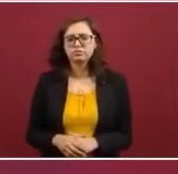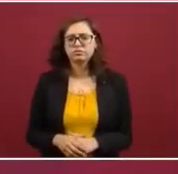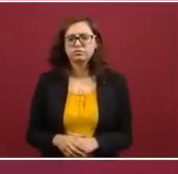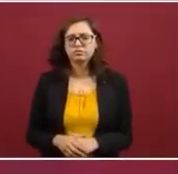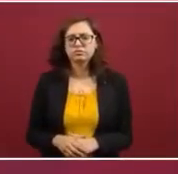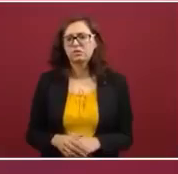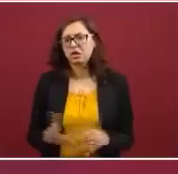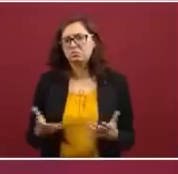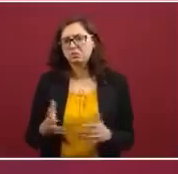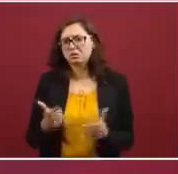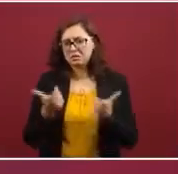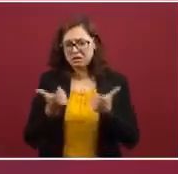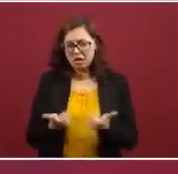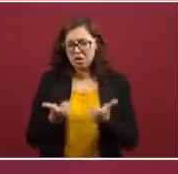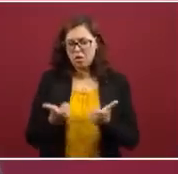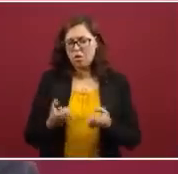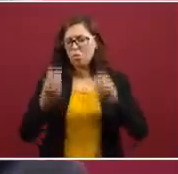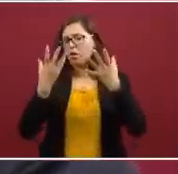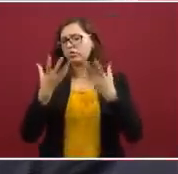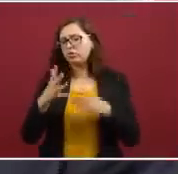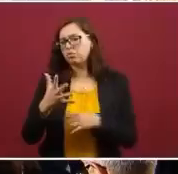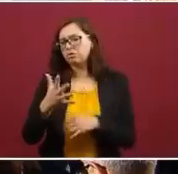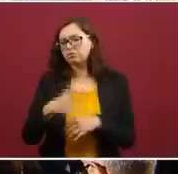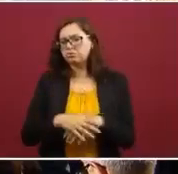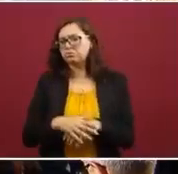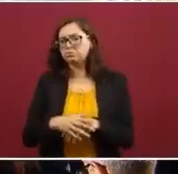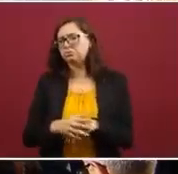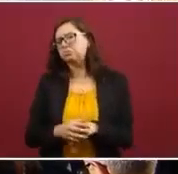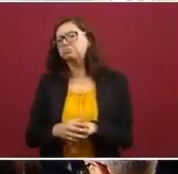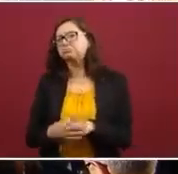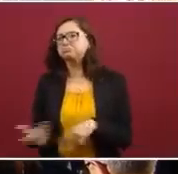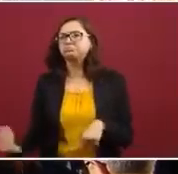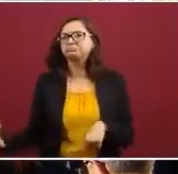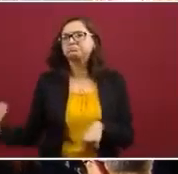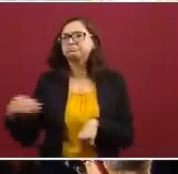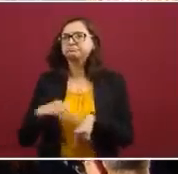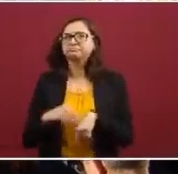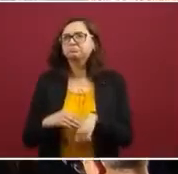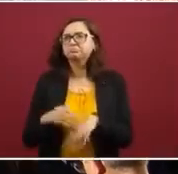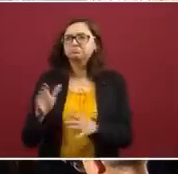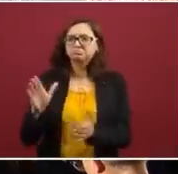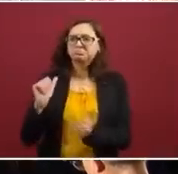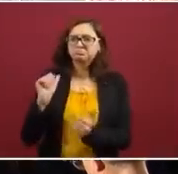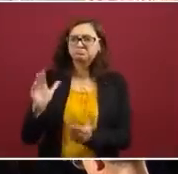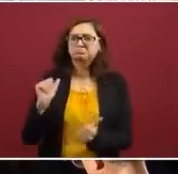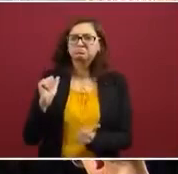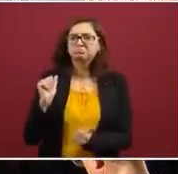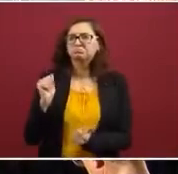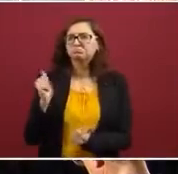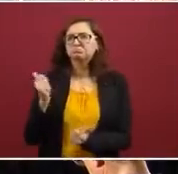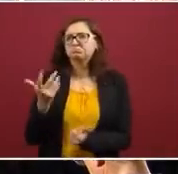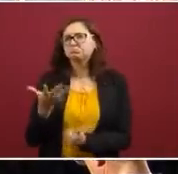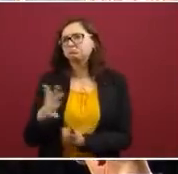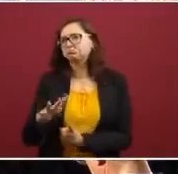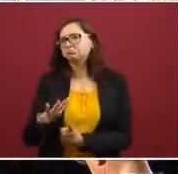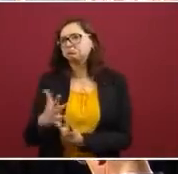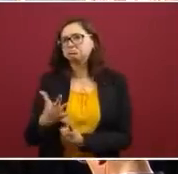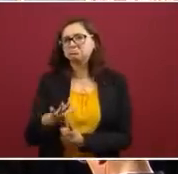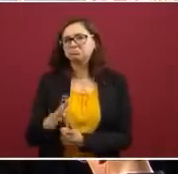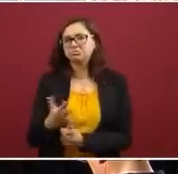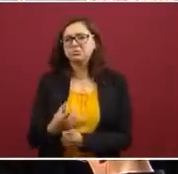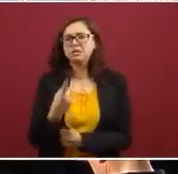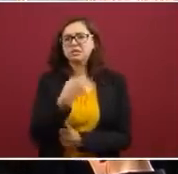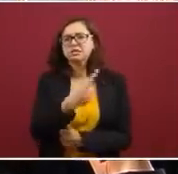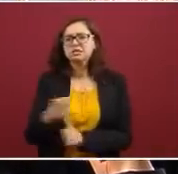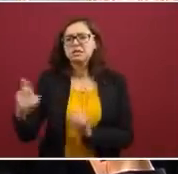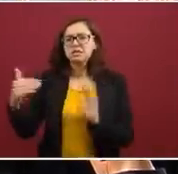estamos hablando de una recaudación adicional de alrededor de 100